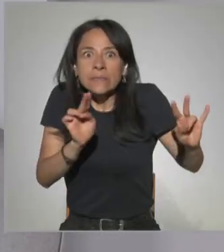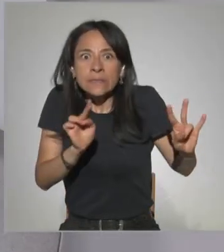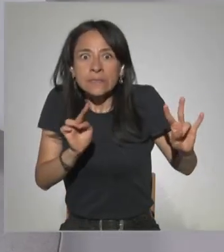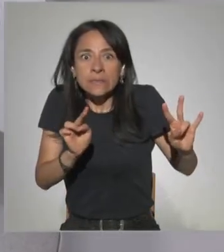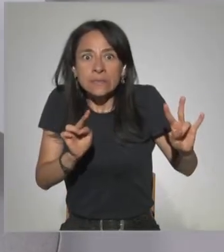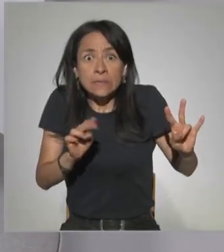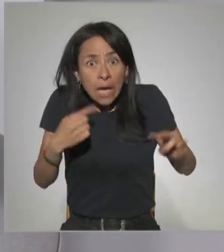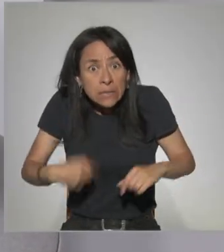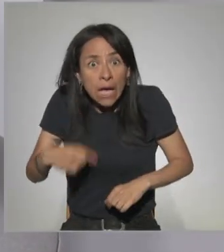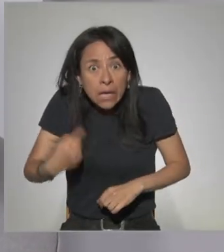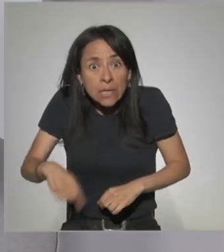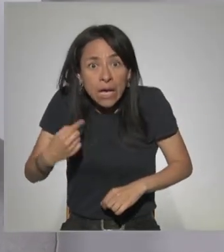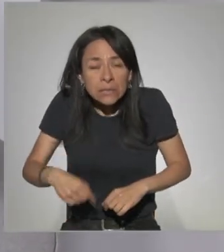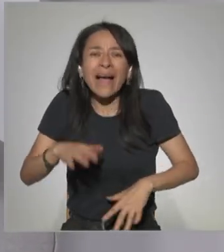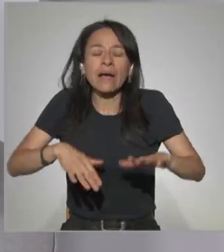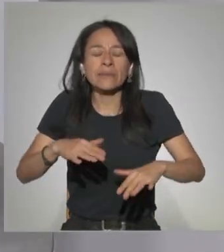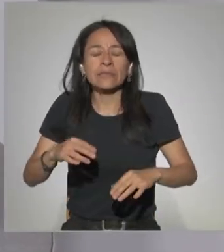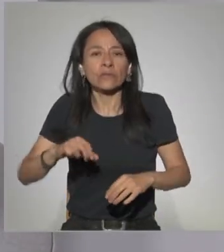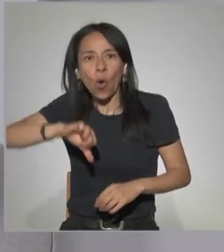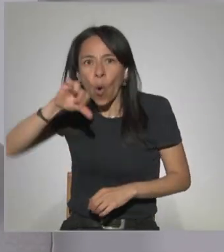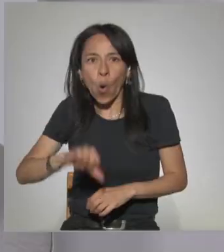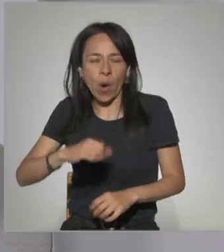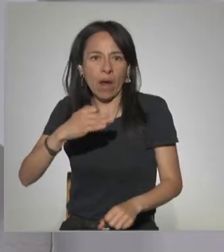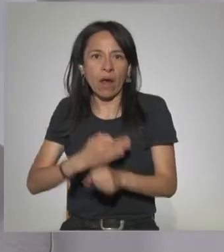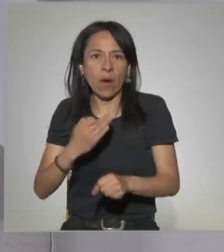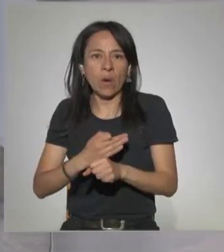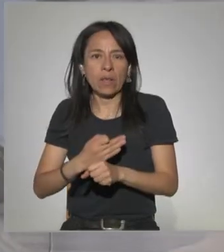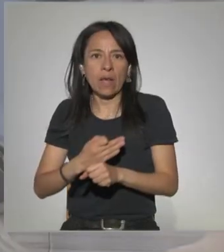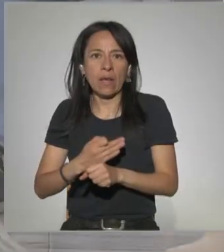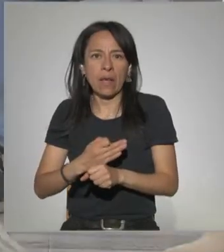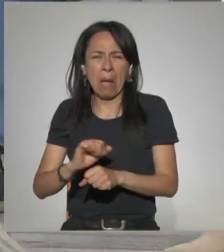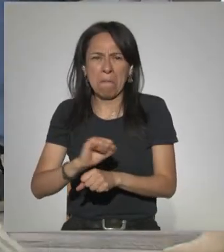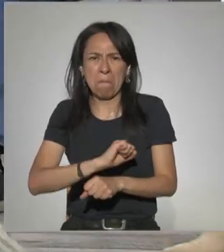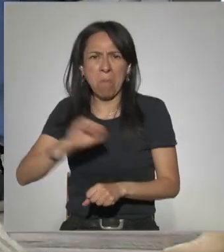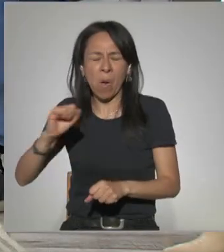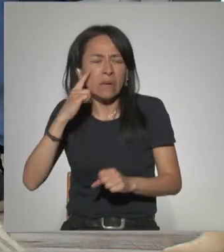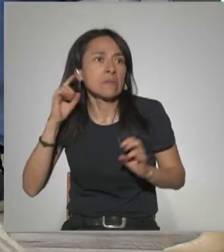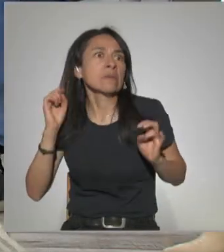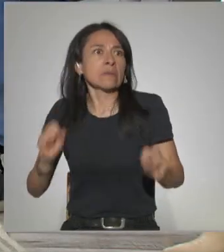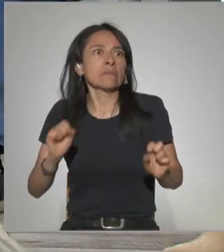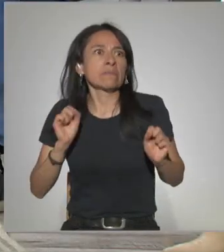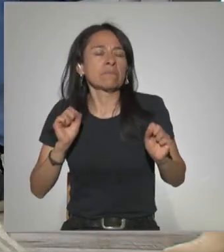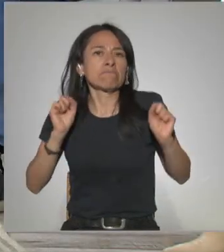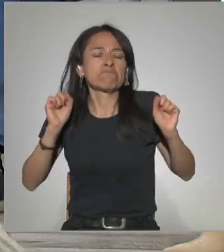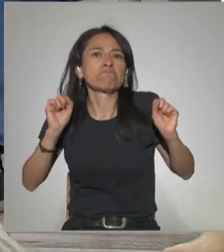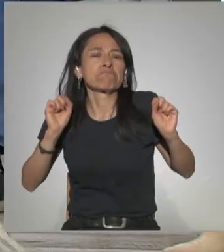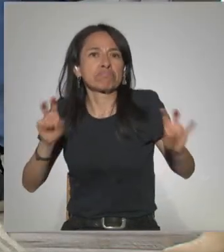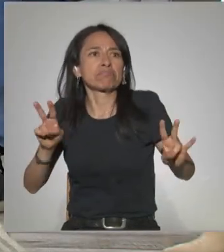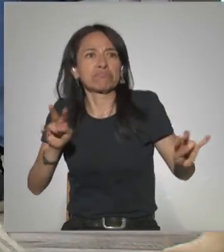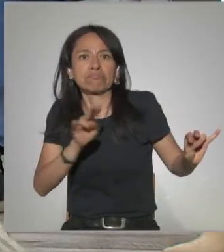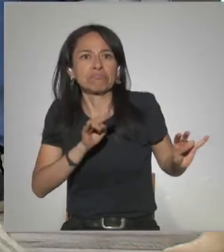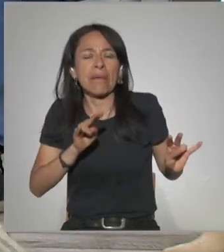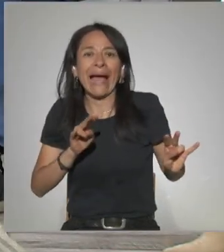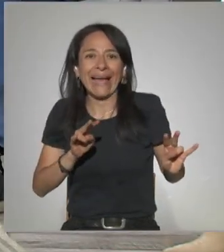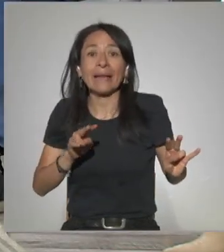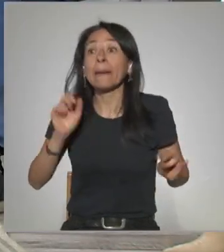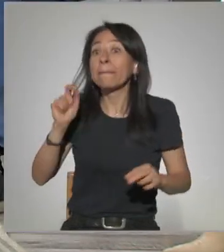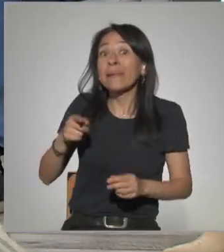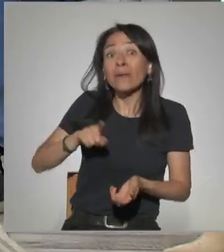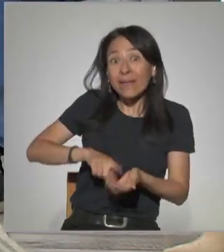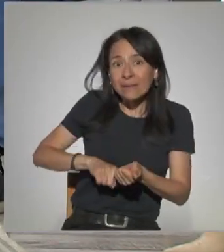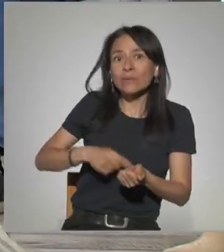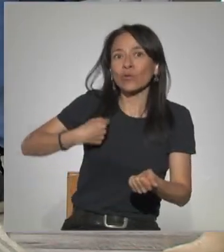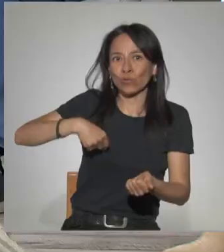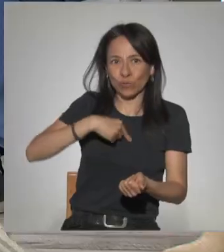pues haces lo que hay que hacer. Pero si tú mantienes, es lo que en mindfulness llamamos la rumiación, el darle